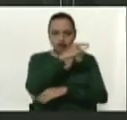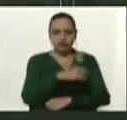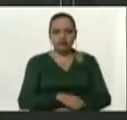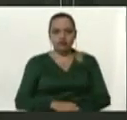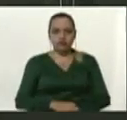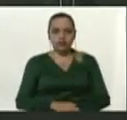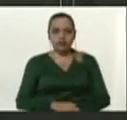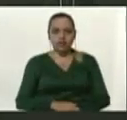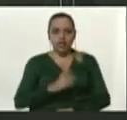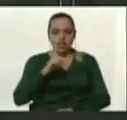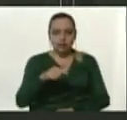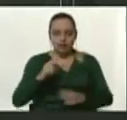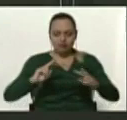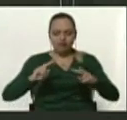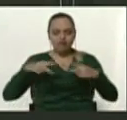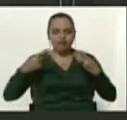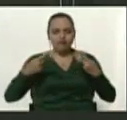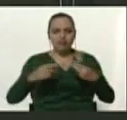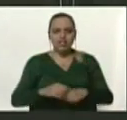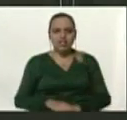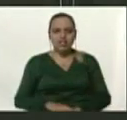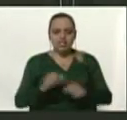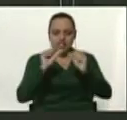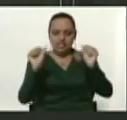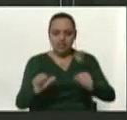para tratar de sabotear los sistemas Sukhoi,